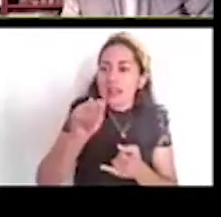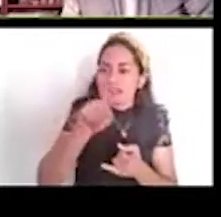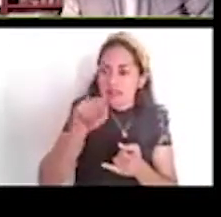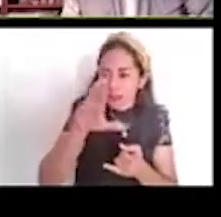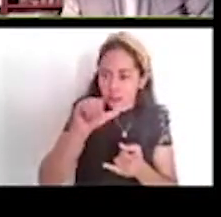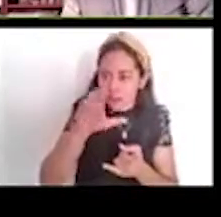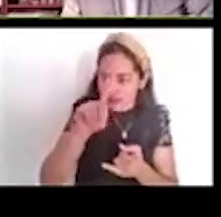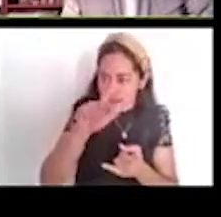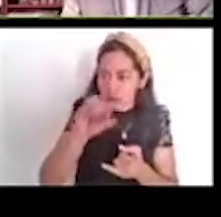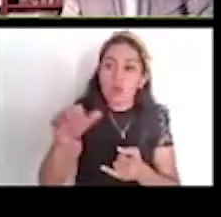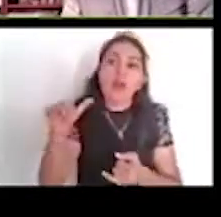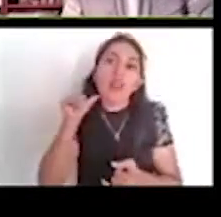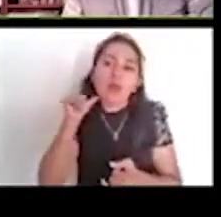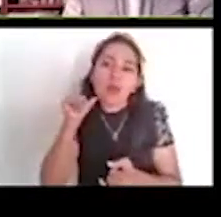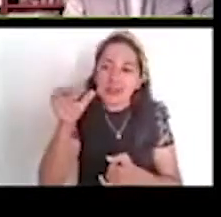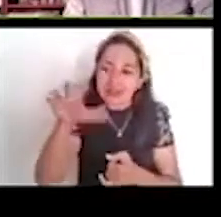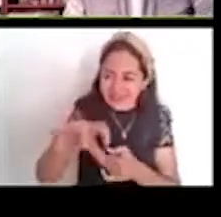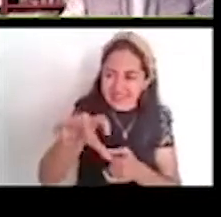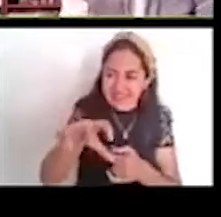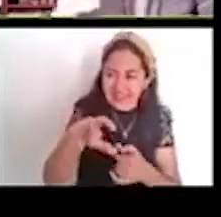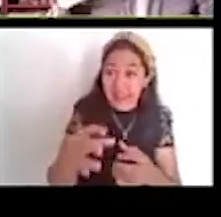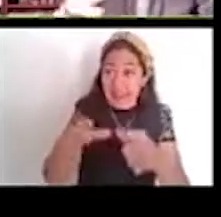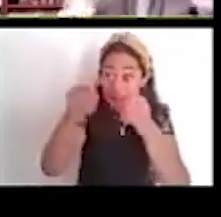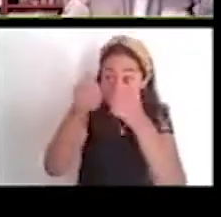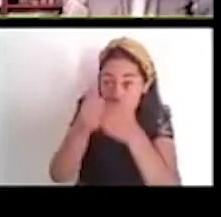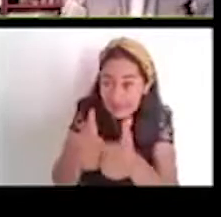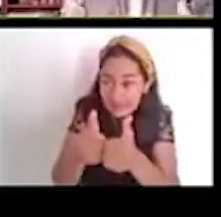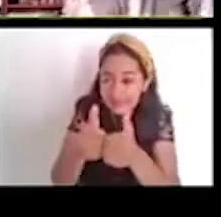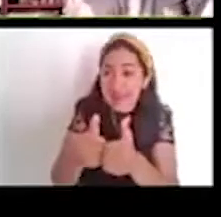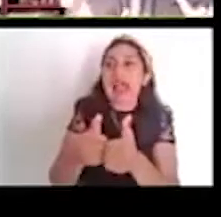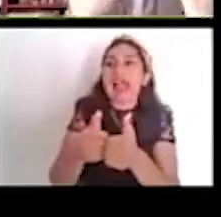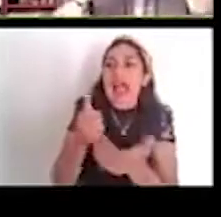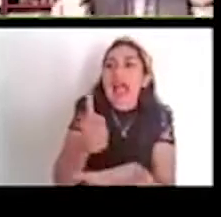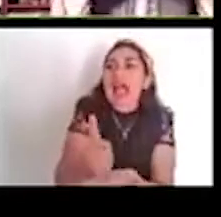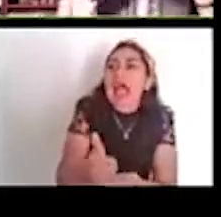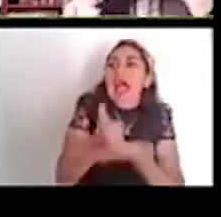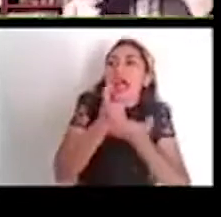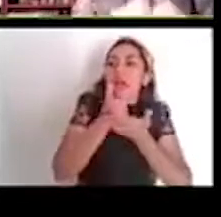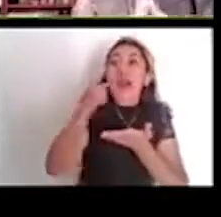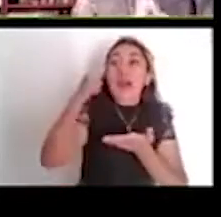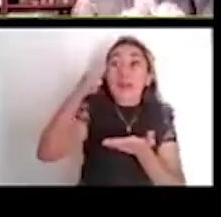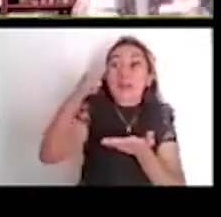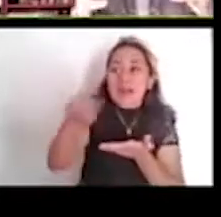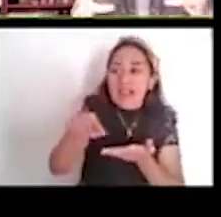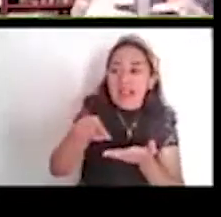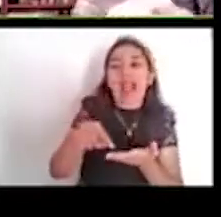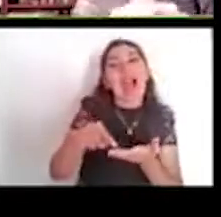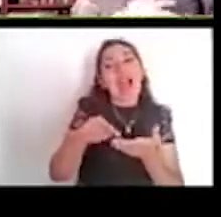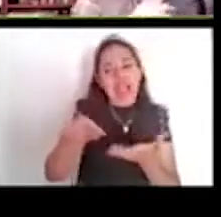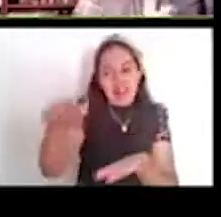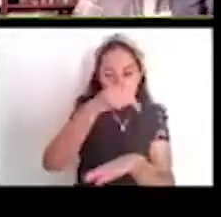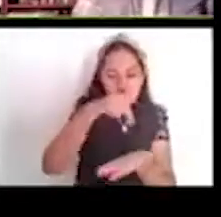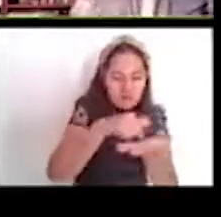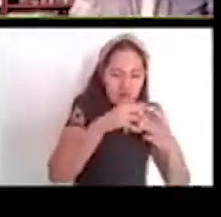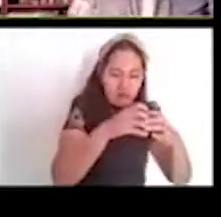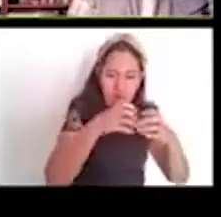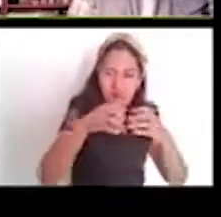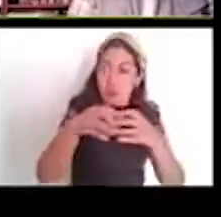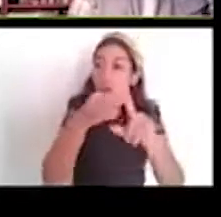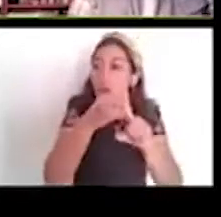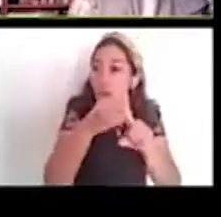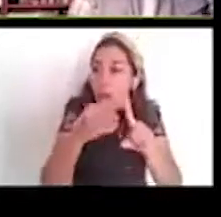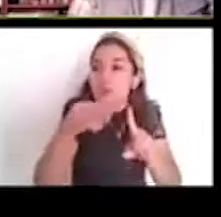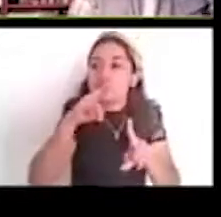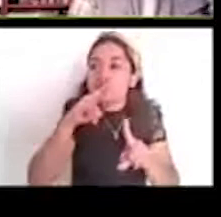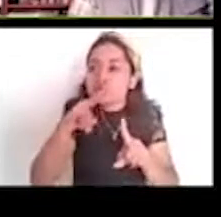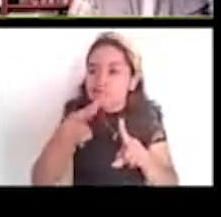como el pueblo con la tarea que ya veremos se va a autoimponer con esta